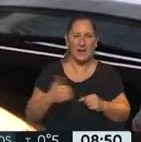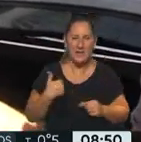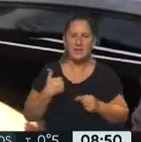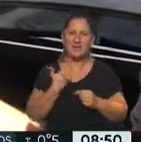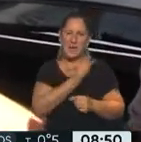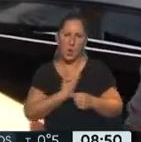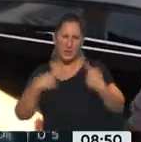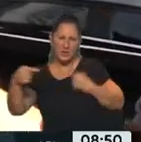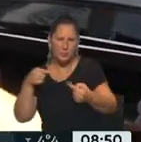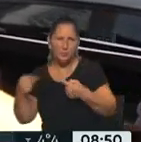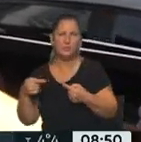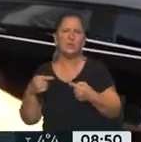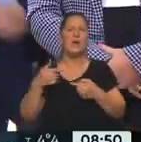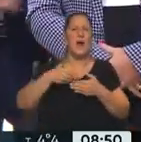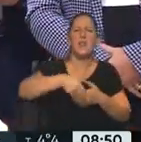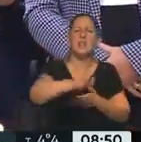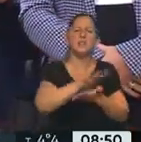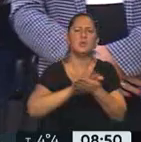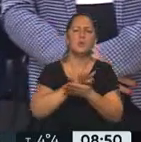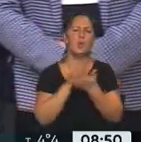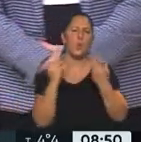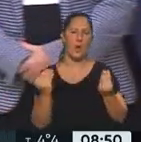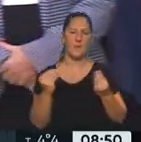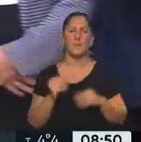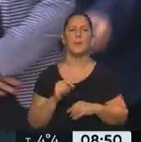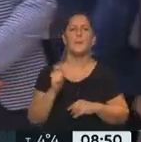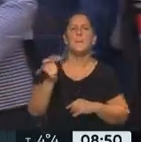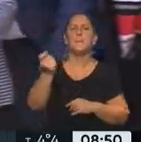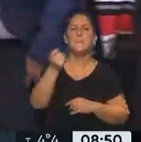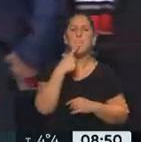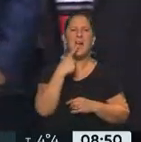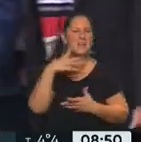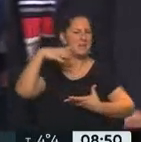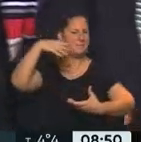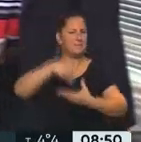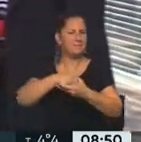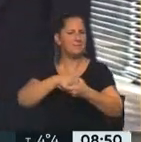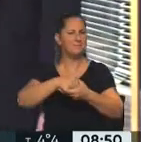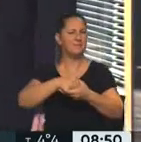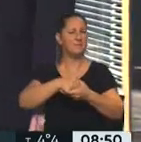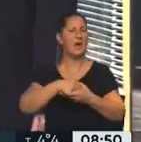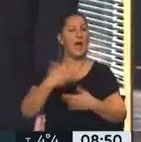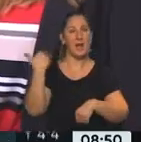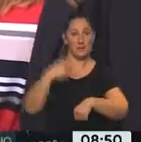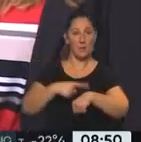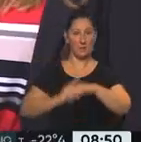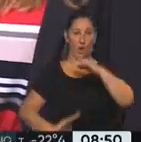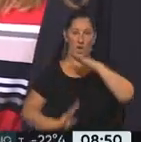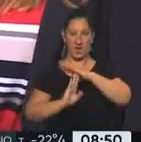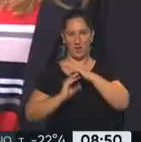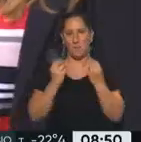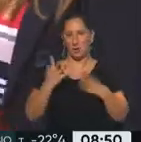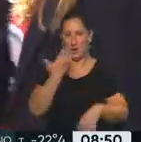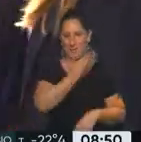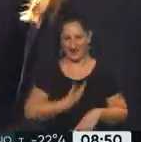gobierno, qué situación nos queda para adelante. ¿Cuál es el rol que juega Mauricio Macri, quien en algún momento, obviamente, era el líder por ser el presidente